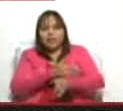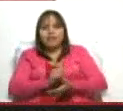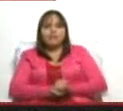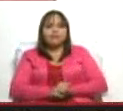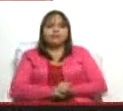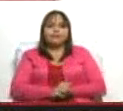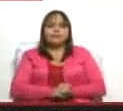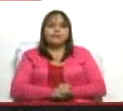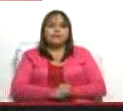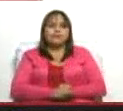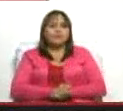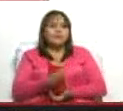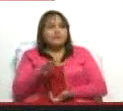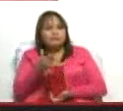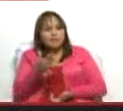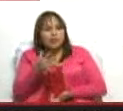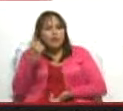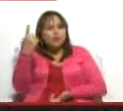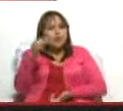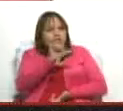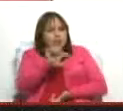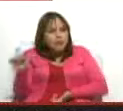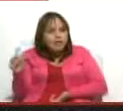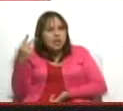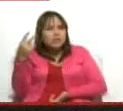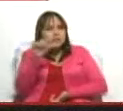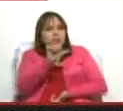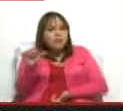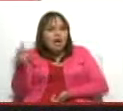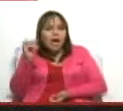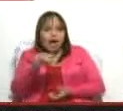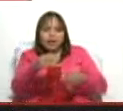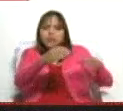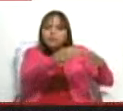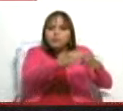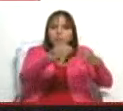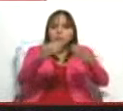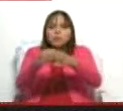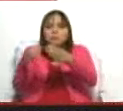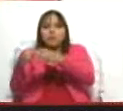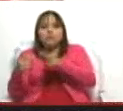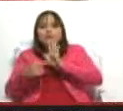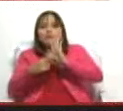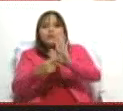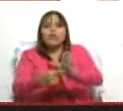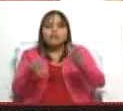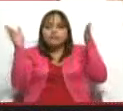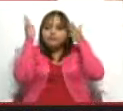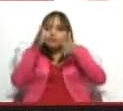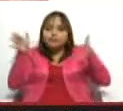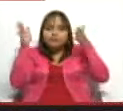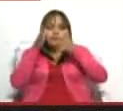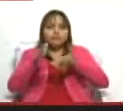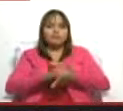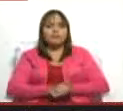temprano digo, desde hace una semana, dos semanas, ha habido reuniones para presentarle una serie de